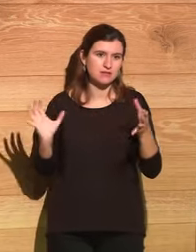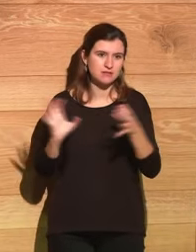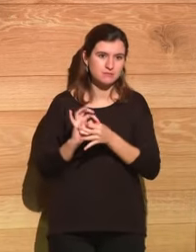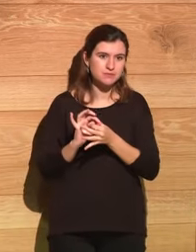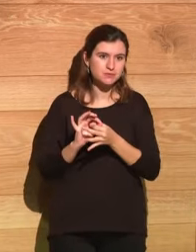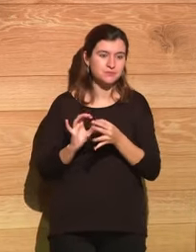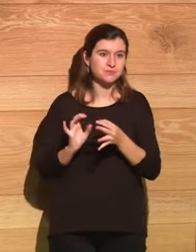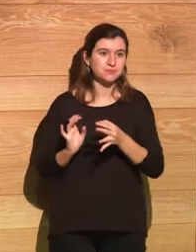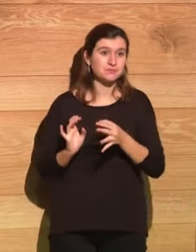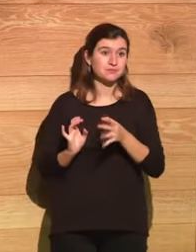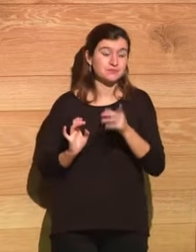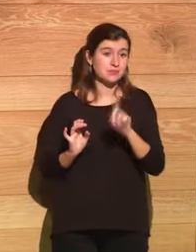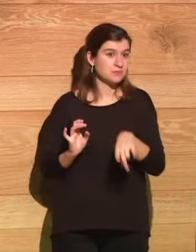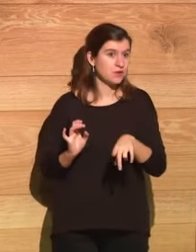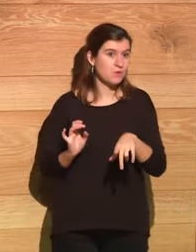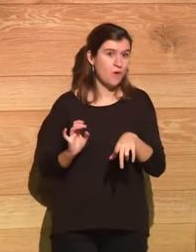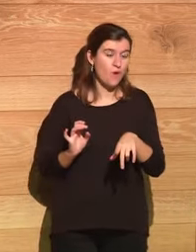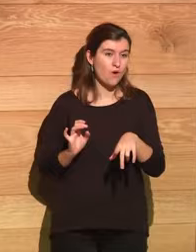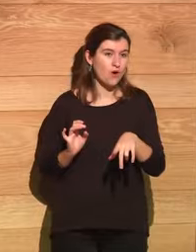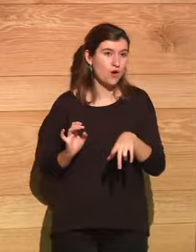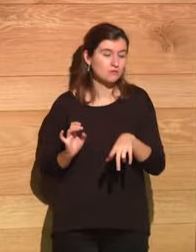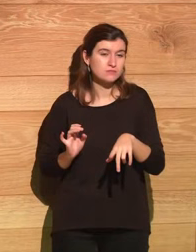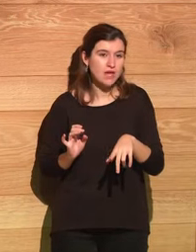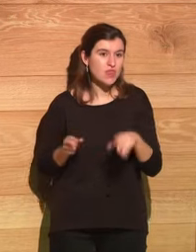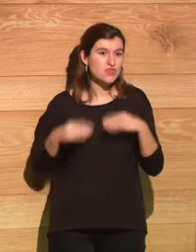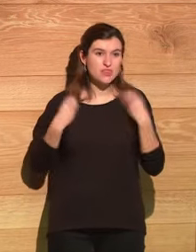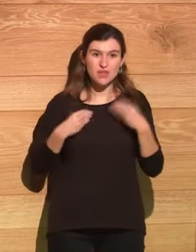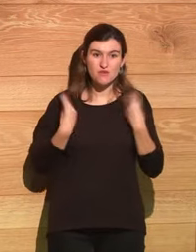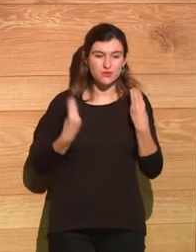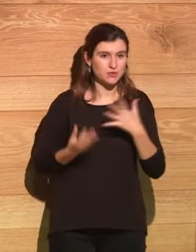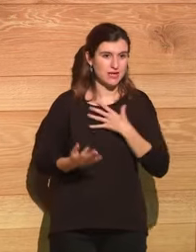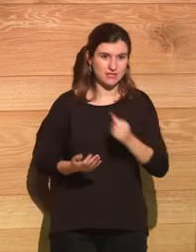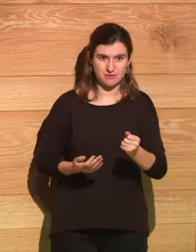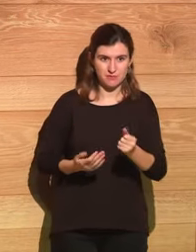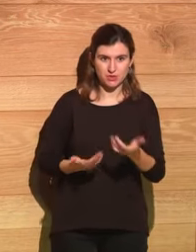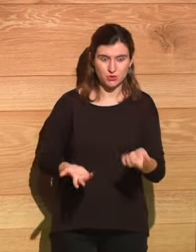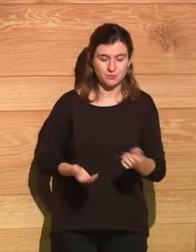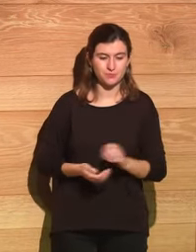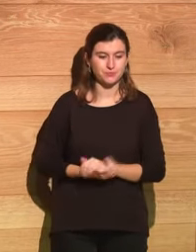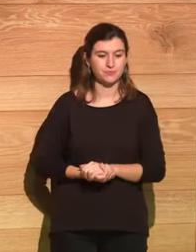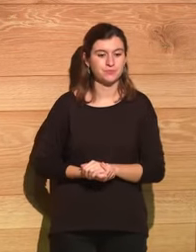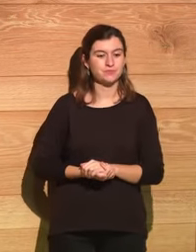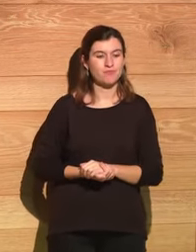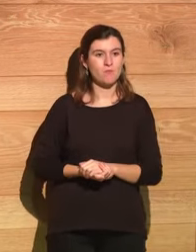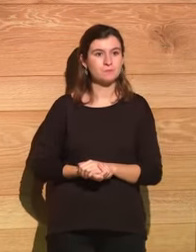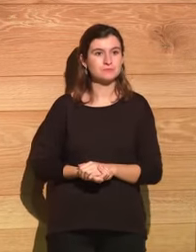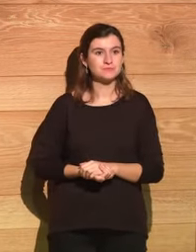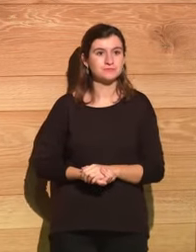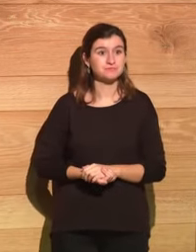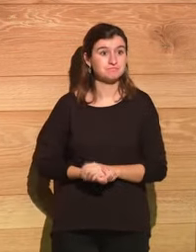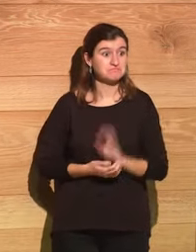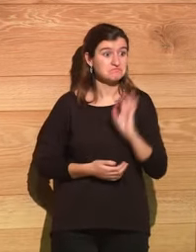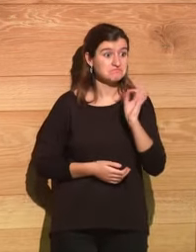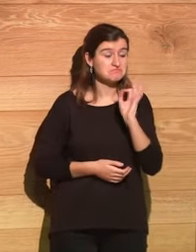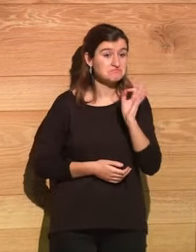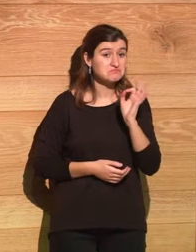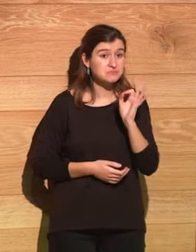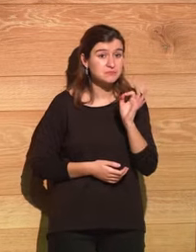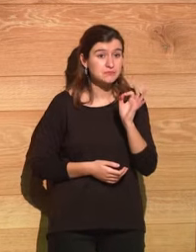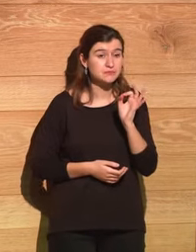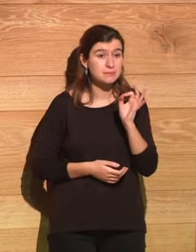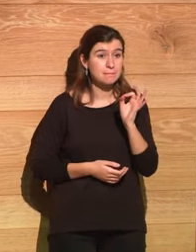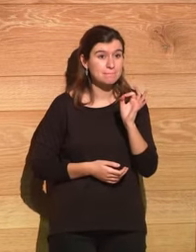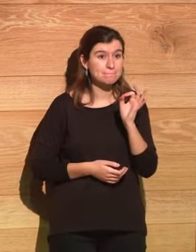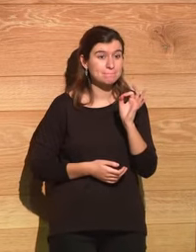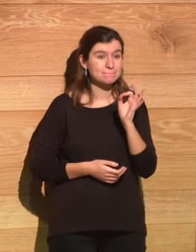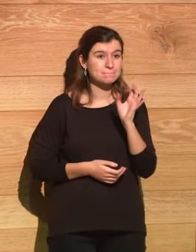y eso, y el puro gozo por el atrevimiento. Bonito. Bueno, yo la verdad es que me estoy preguntando un tiempo por